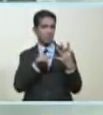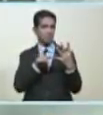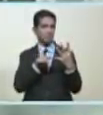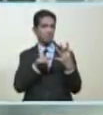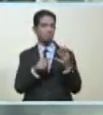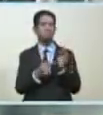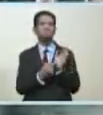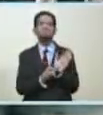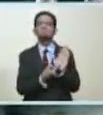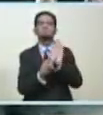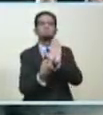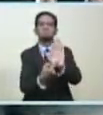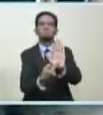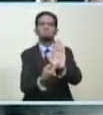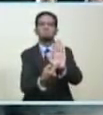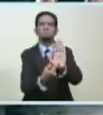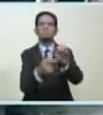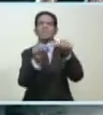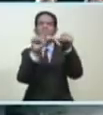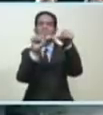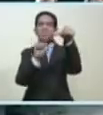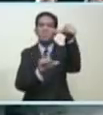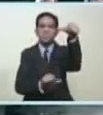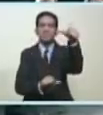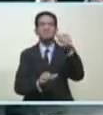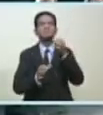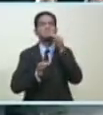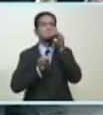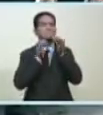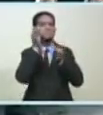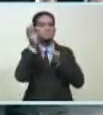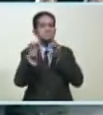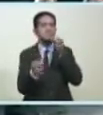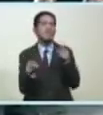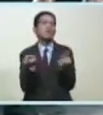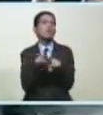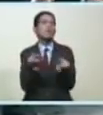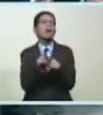Presentó un guión de justificaciones.